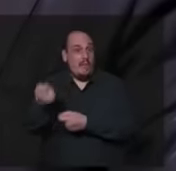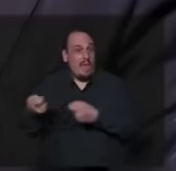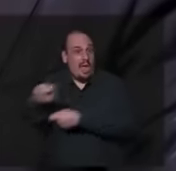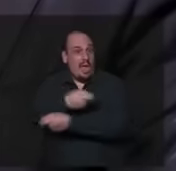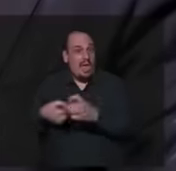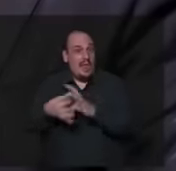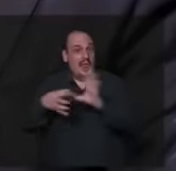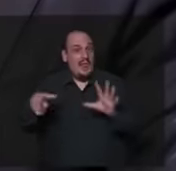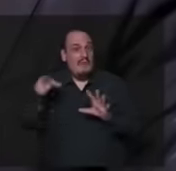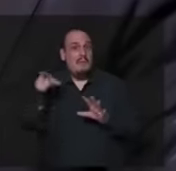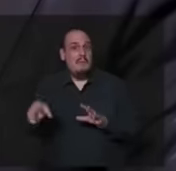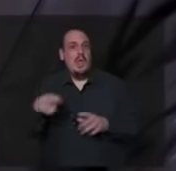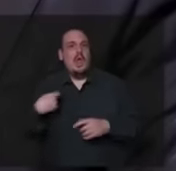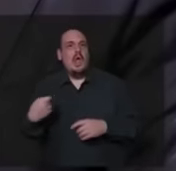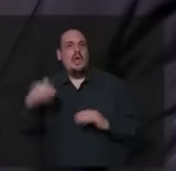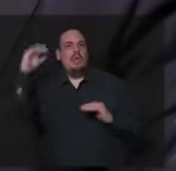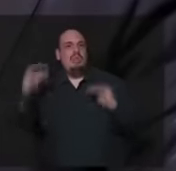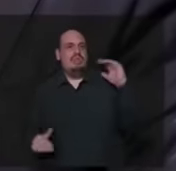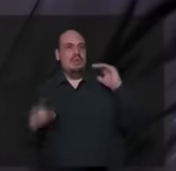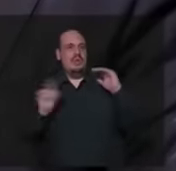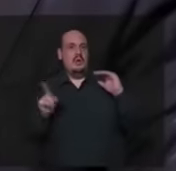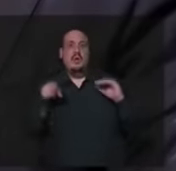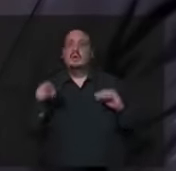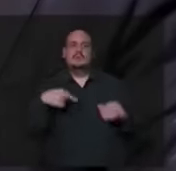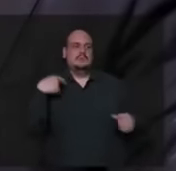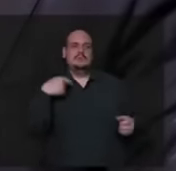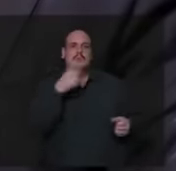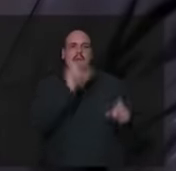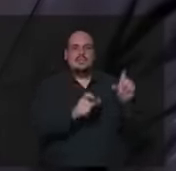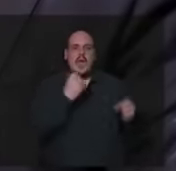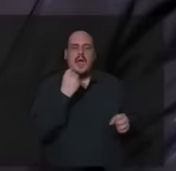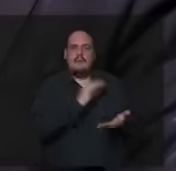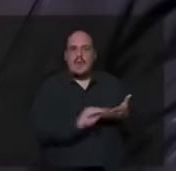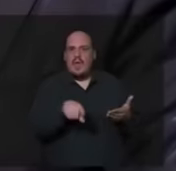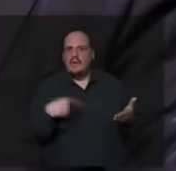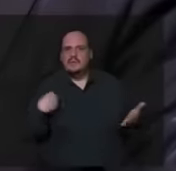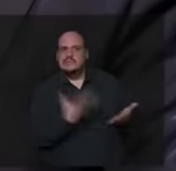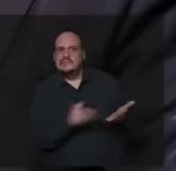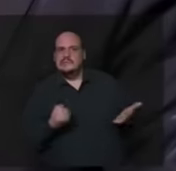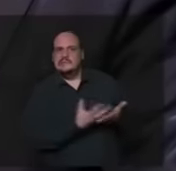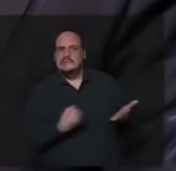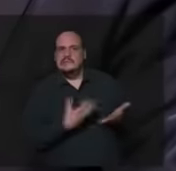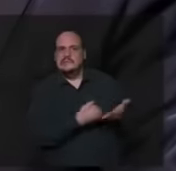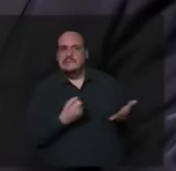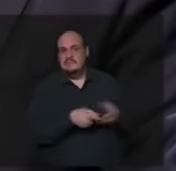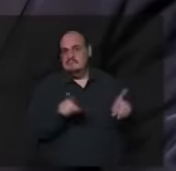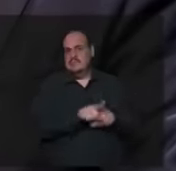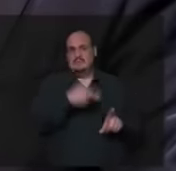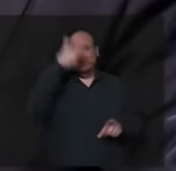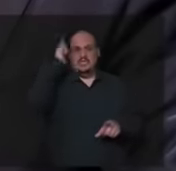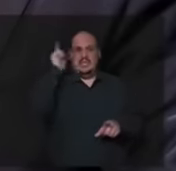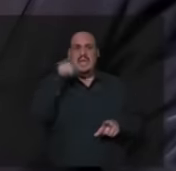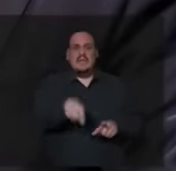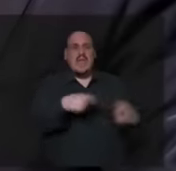le achacaban todo el costo a los trabajadores, como se hizo en Chile, y acá quisieron hacer algo intermedio y terminó en un